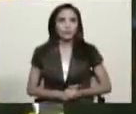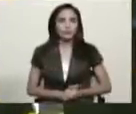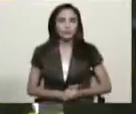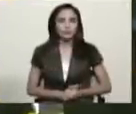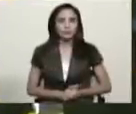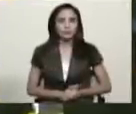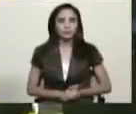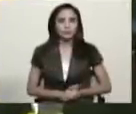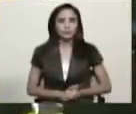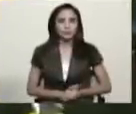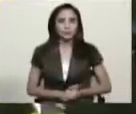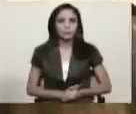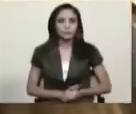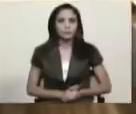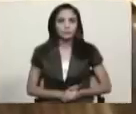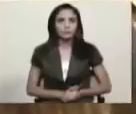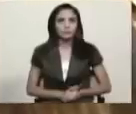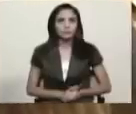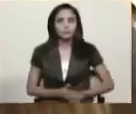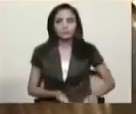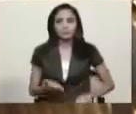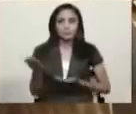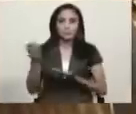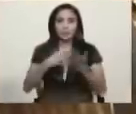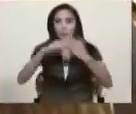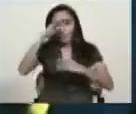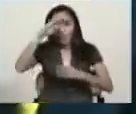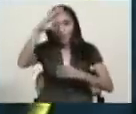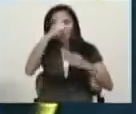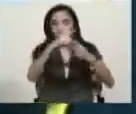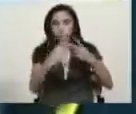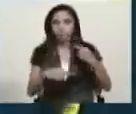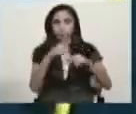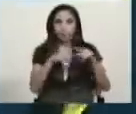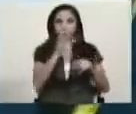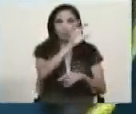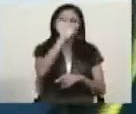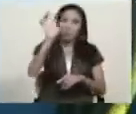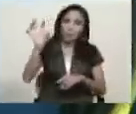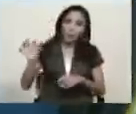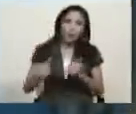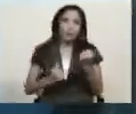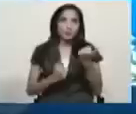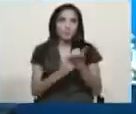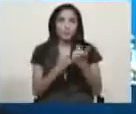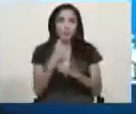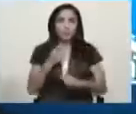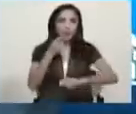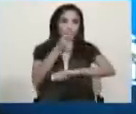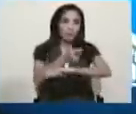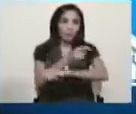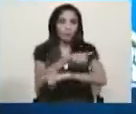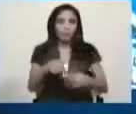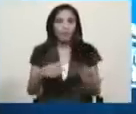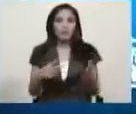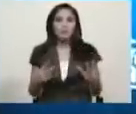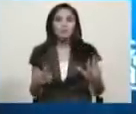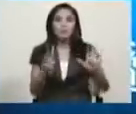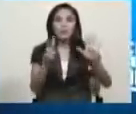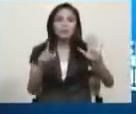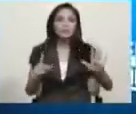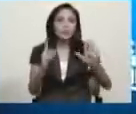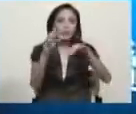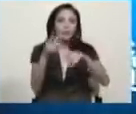República Cooperativa de Guyana, México, entre otras destacadas naciones, representantes, los egresados de esta sexta graduación de